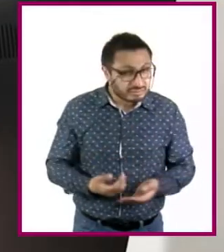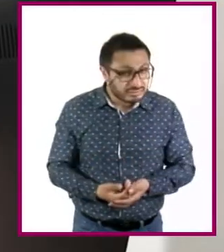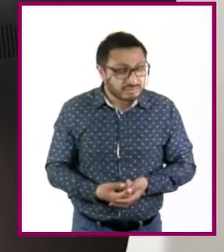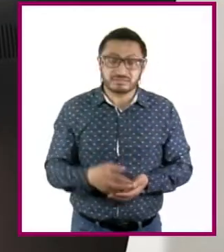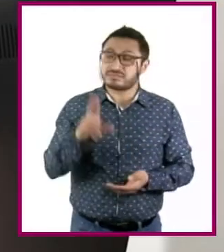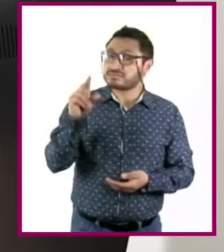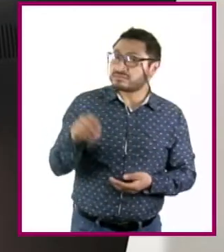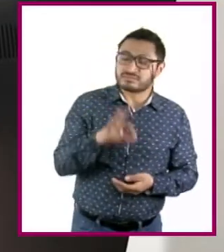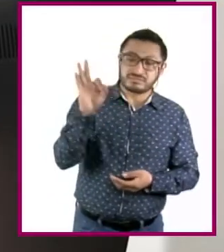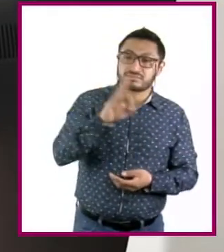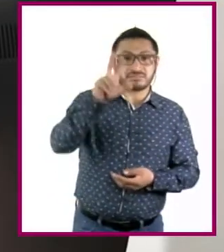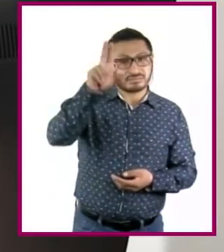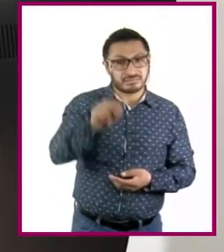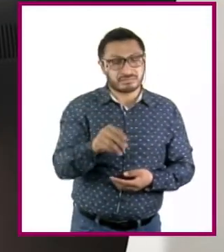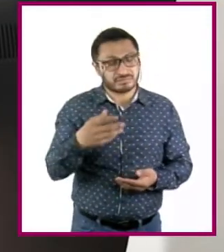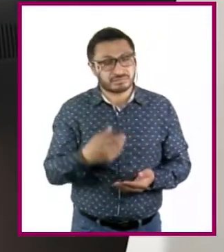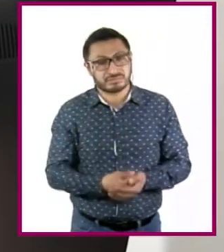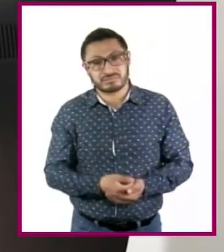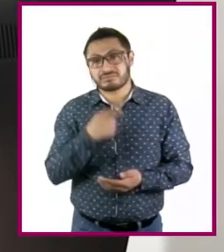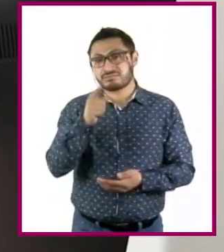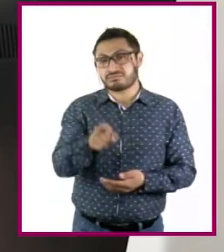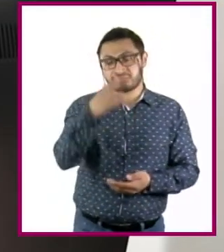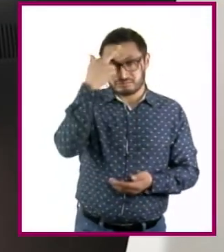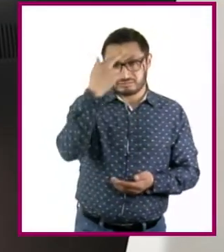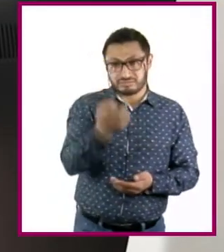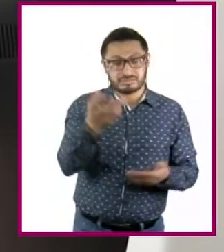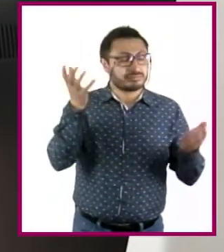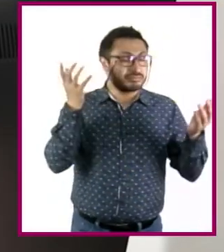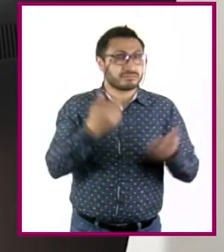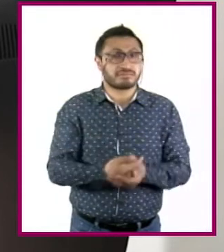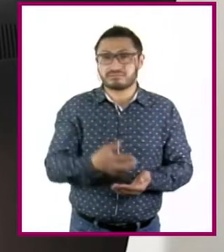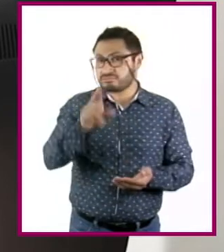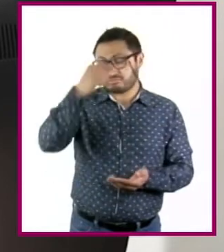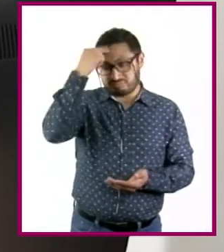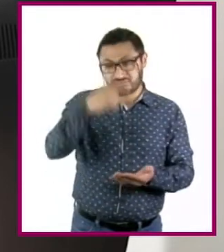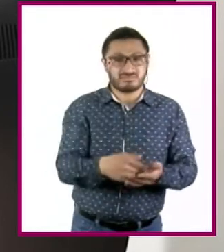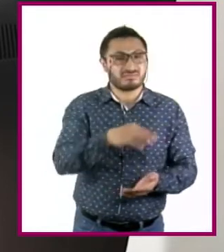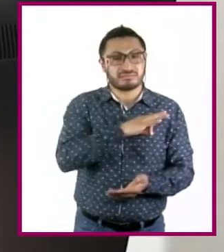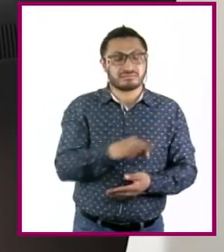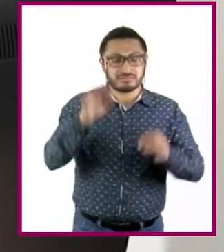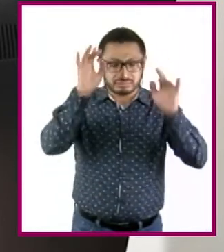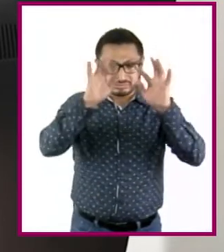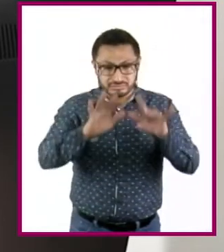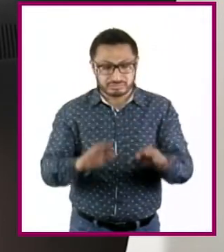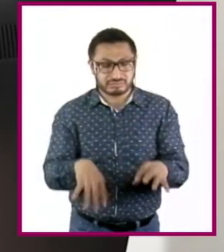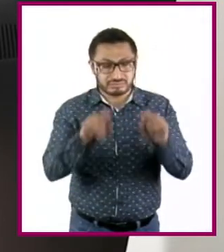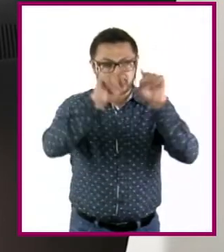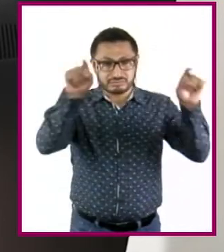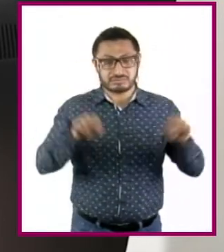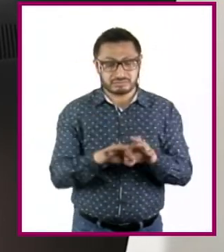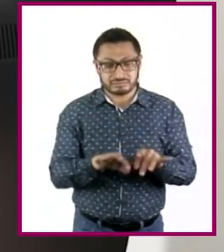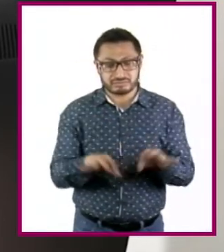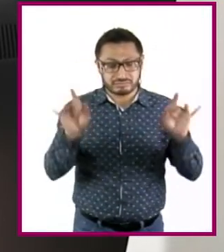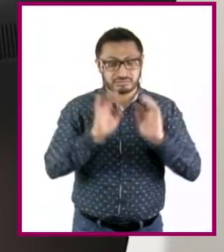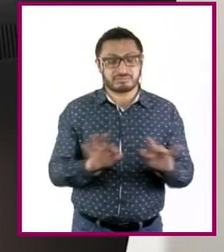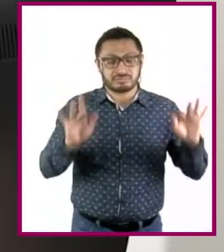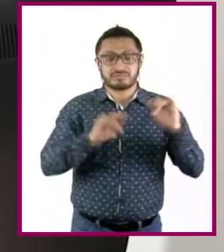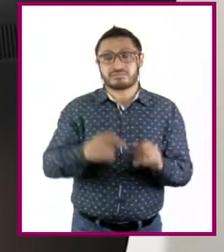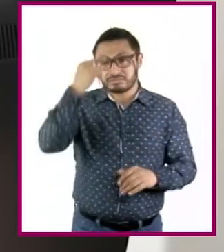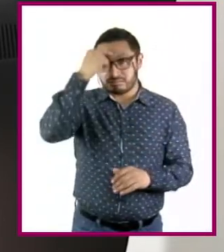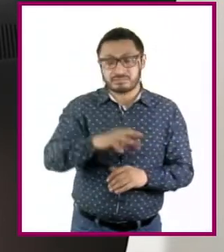bueno, no. Tienes razón. No creo que sea posible programar una computadora para considerar todos